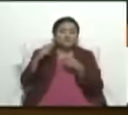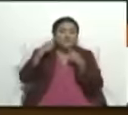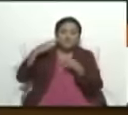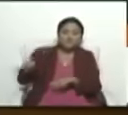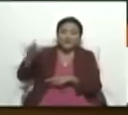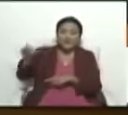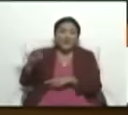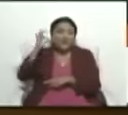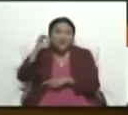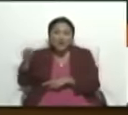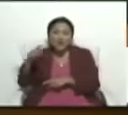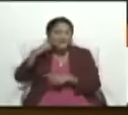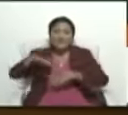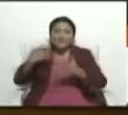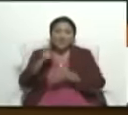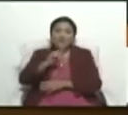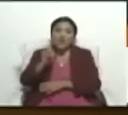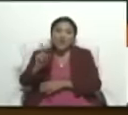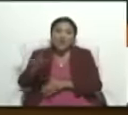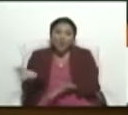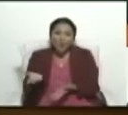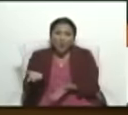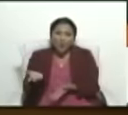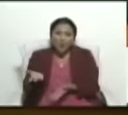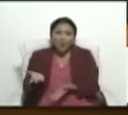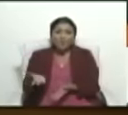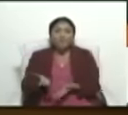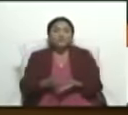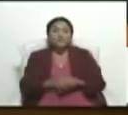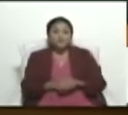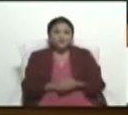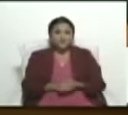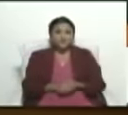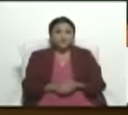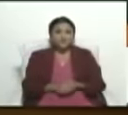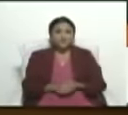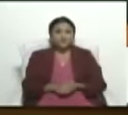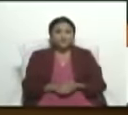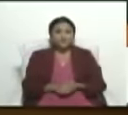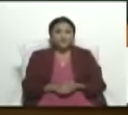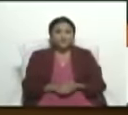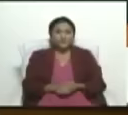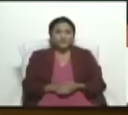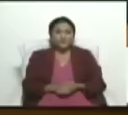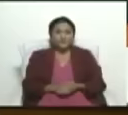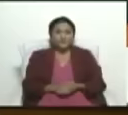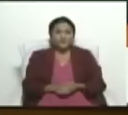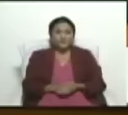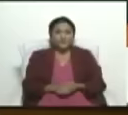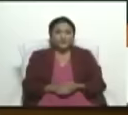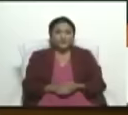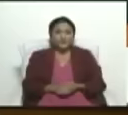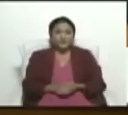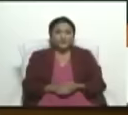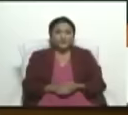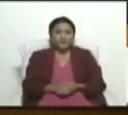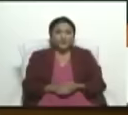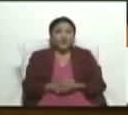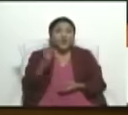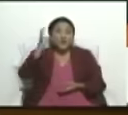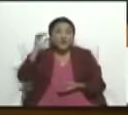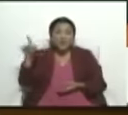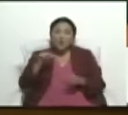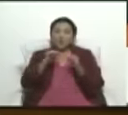tal que esta persona, vean ustedes lo que es la vida, siguió entre comillas, una presunta carrera de